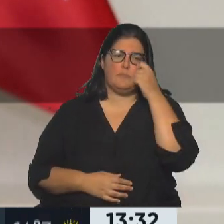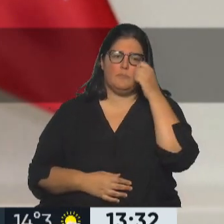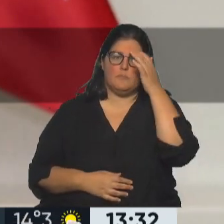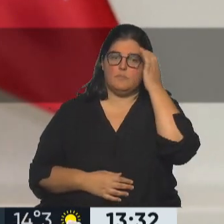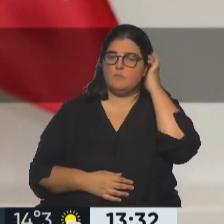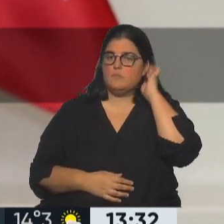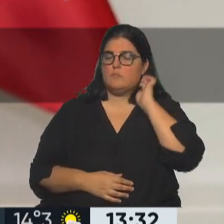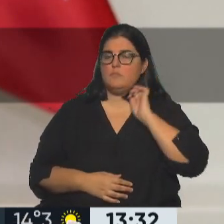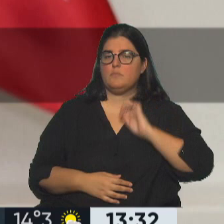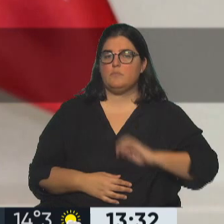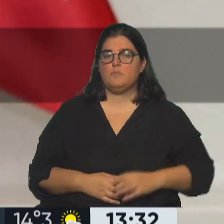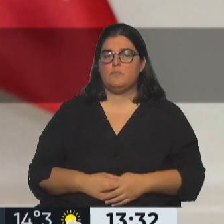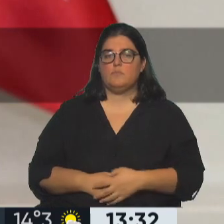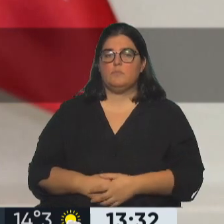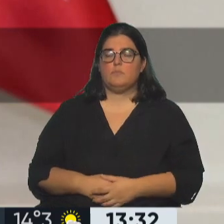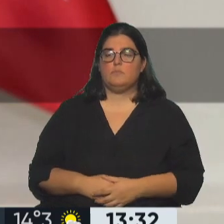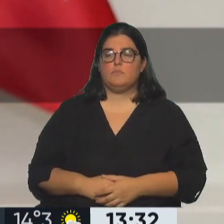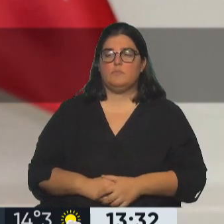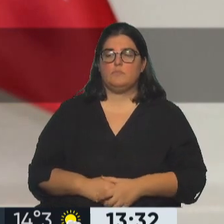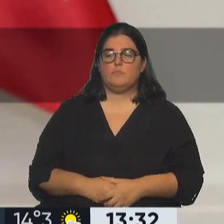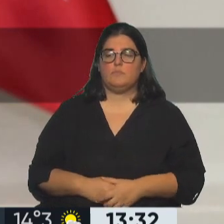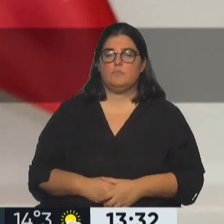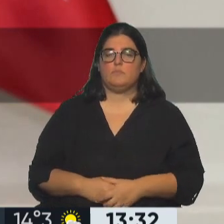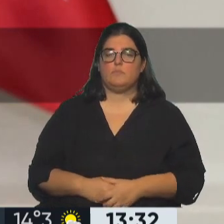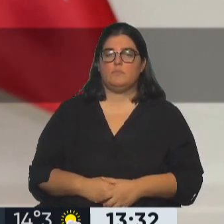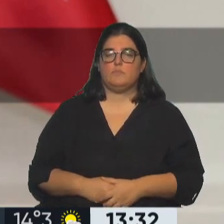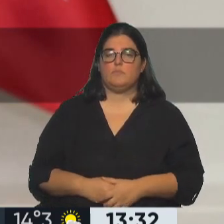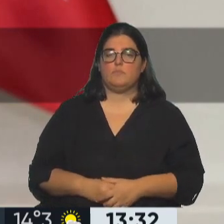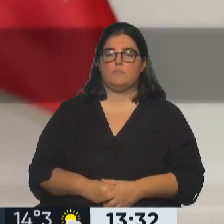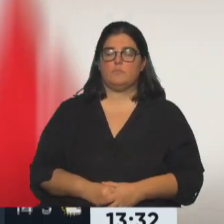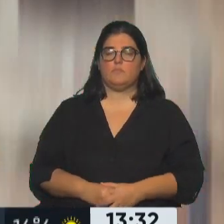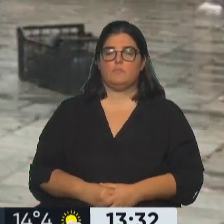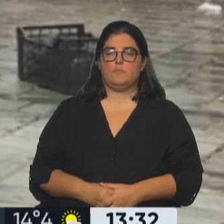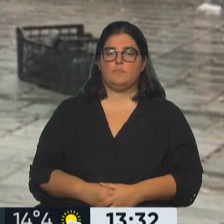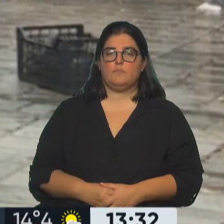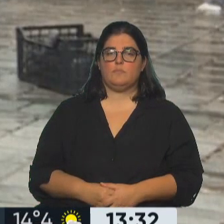sığınmacıları gönderme şartı gibi. Bu şartlarımızı biz zaten ilan etmiştik daha önceden.